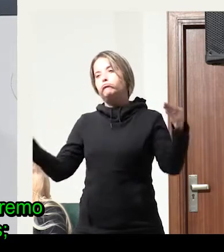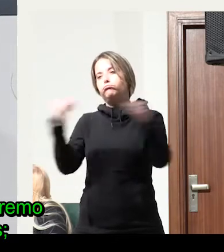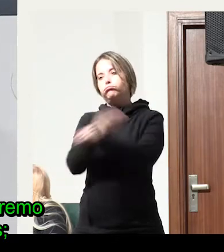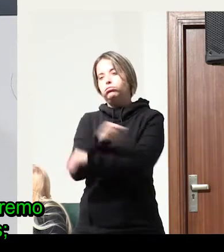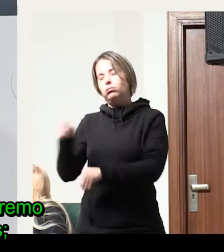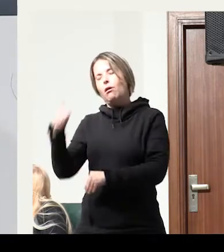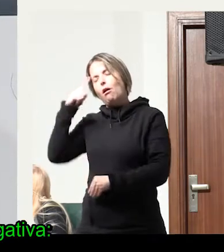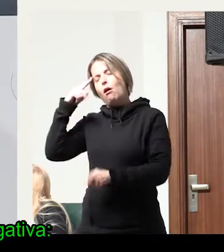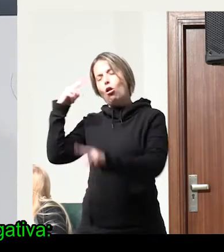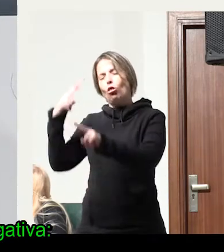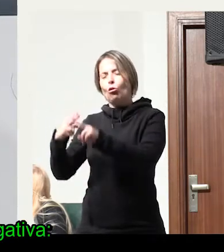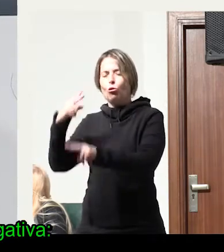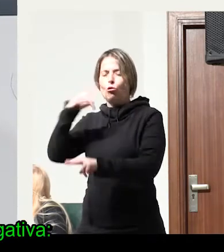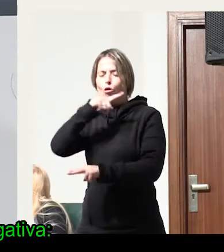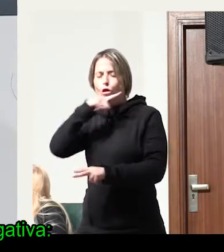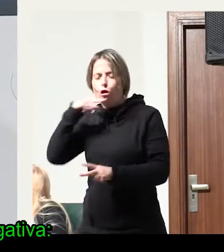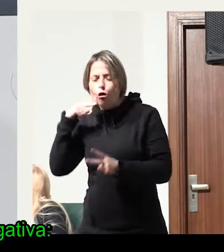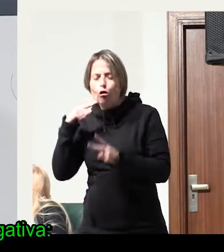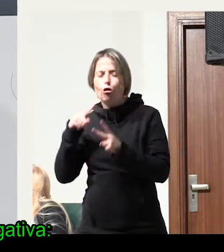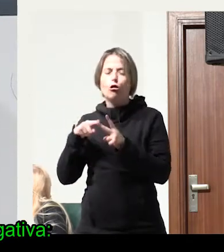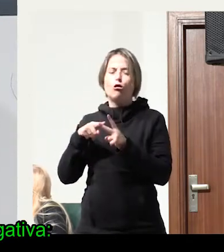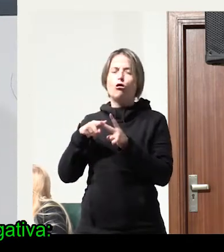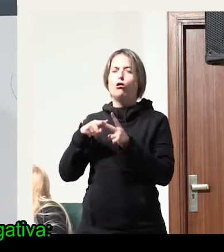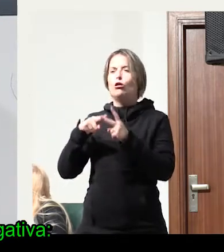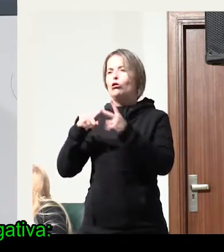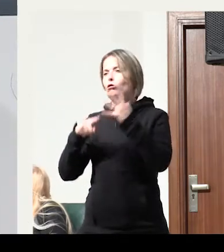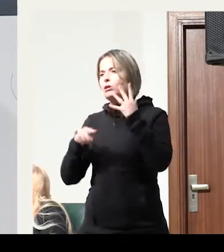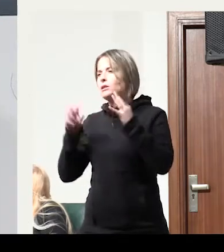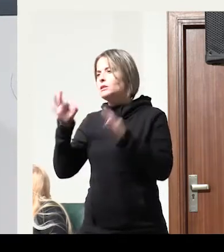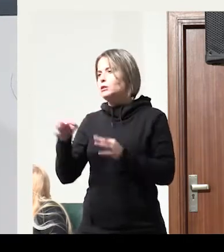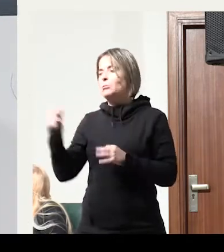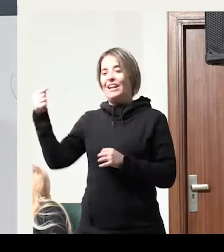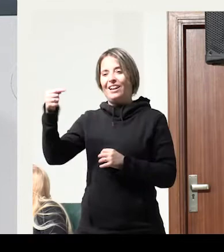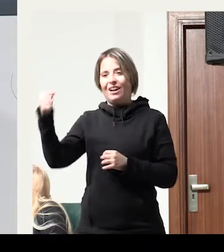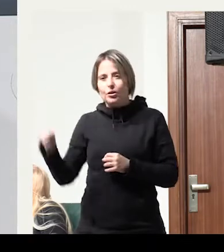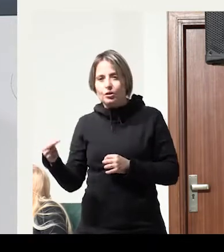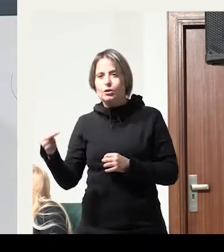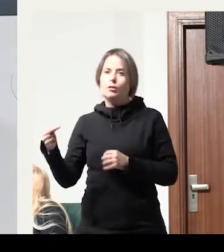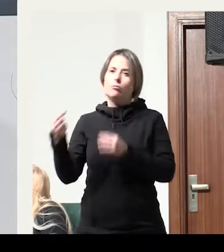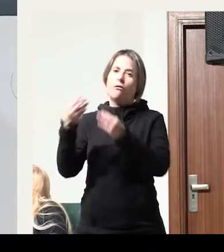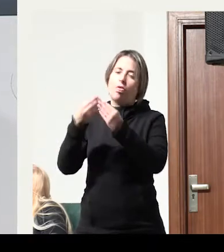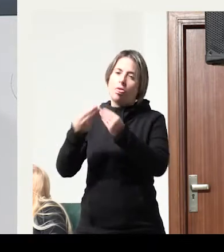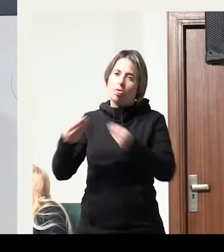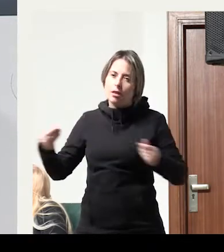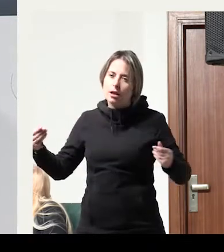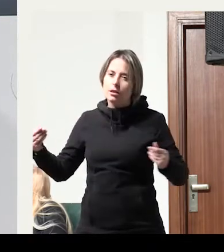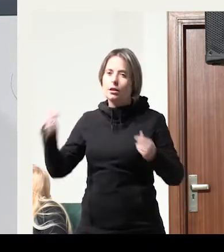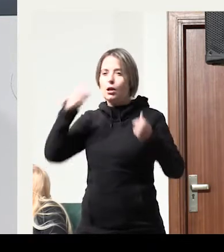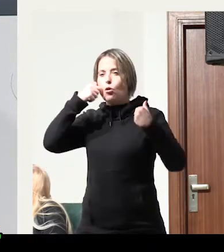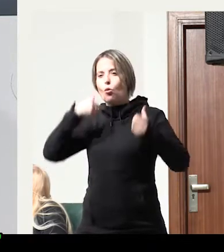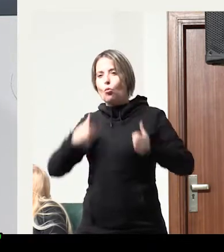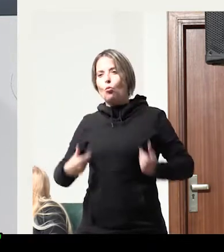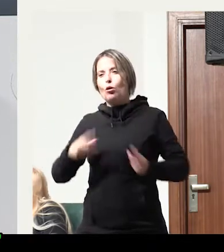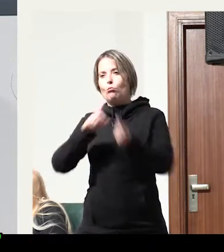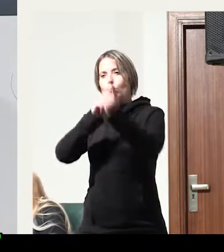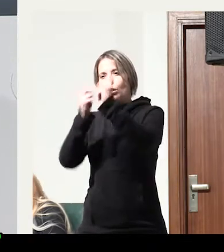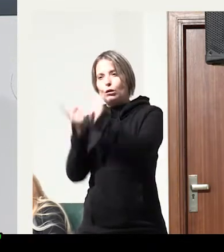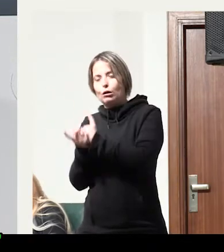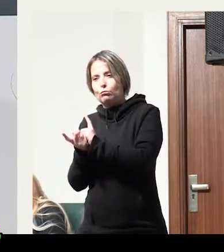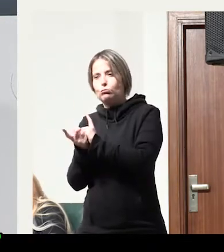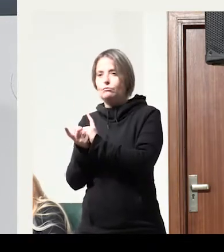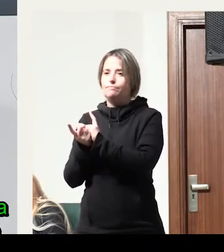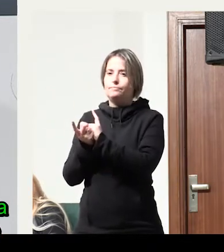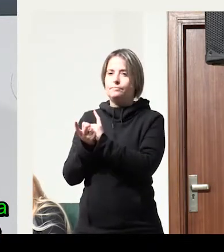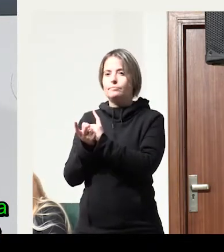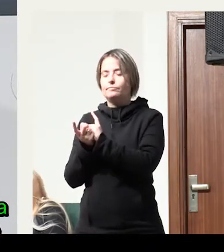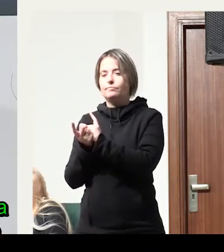Los dolores, se subraya la parte, digamos, negativa, el deterioro, los cambios en el cuerpo, ¿eh? Entonces, a